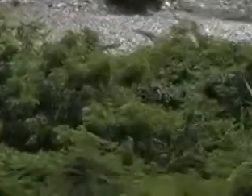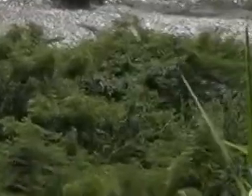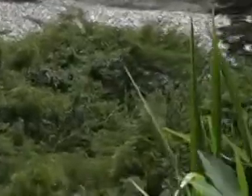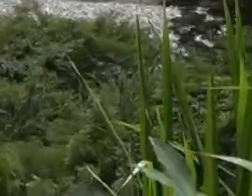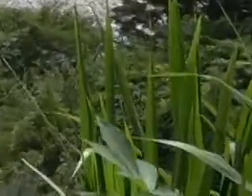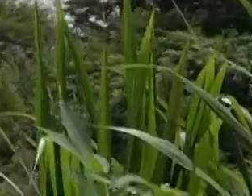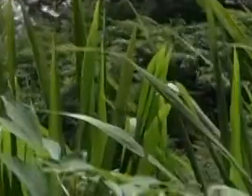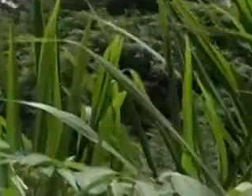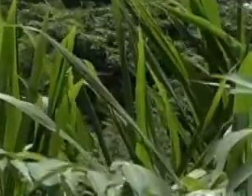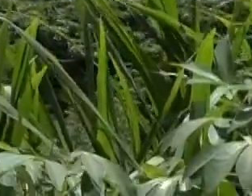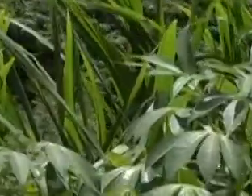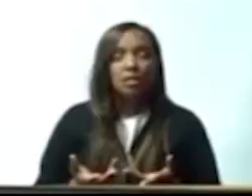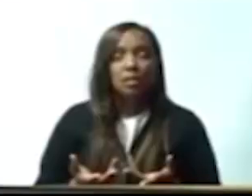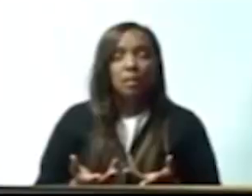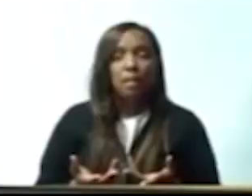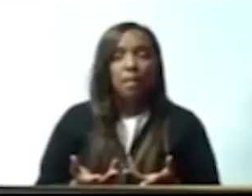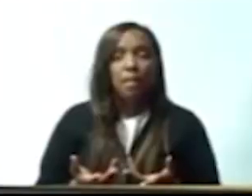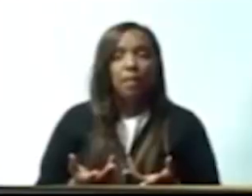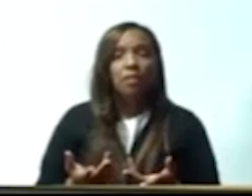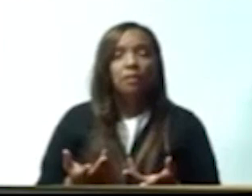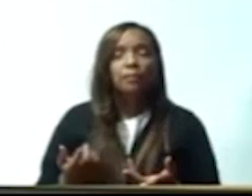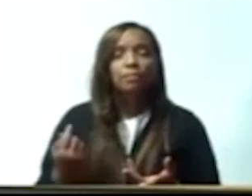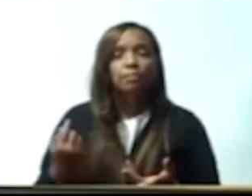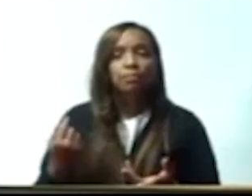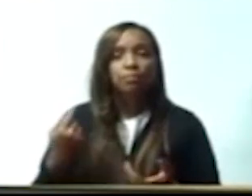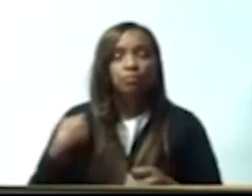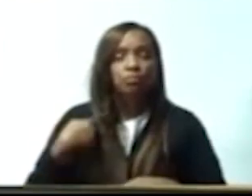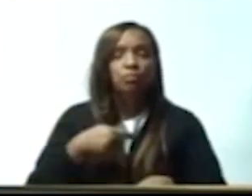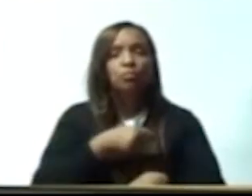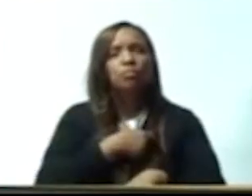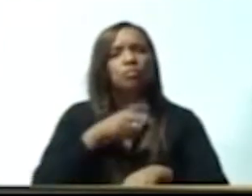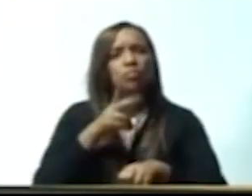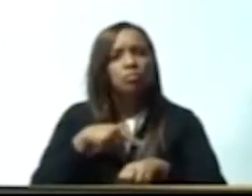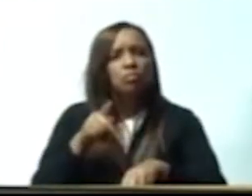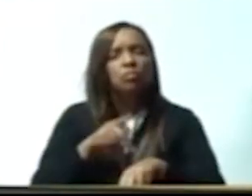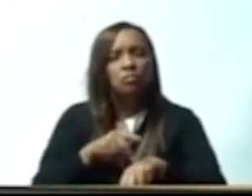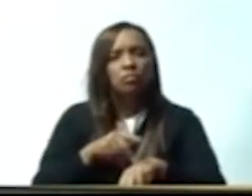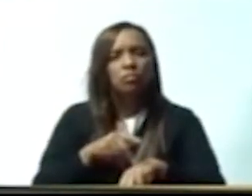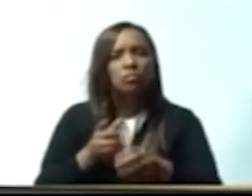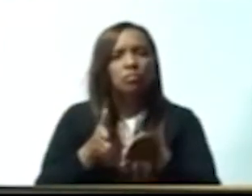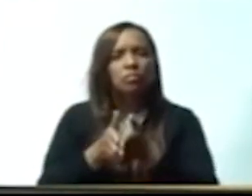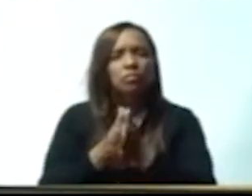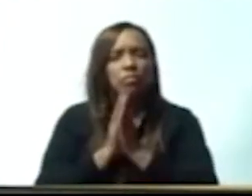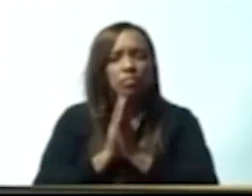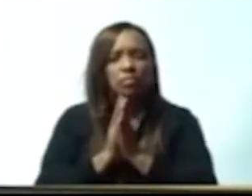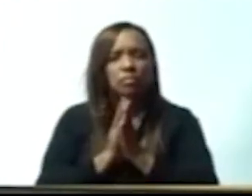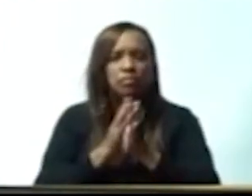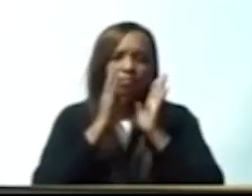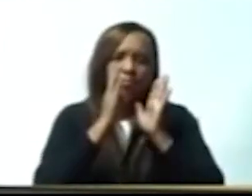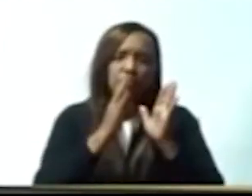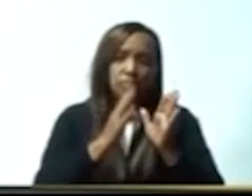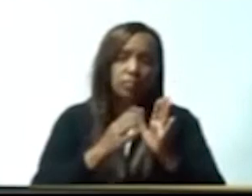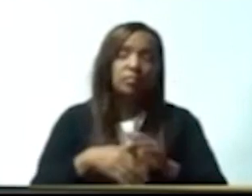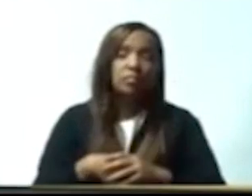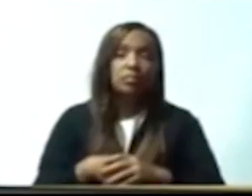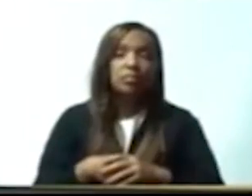se cuenta con ministro de Medio Ambiente. Ustedes pueden ir al río Nizao, ustedes pueden ir al río Baní, para que ustedes vean al arroyo Barril, para